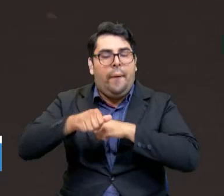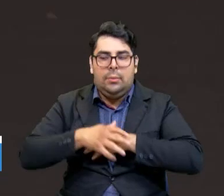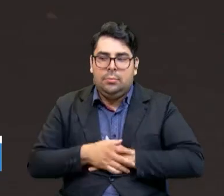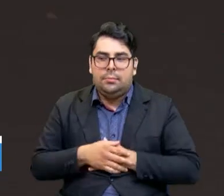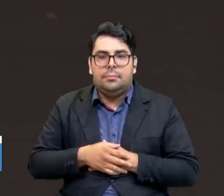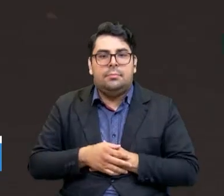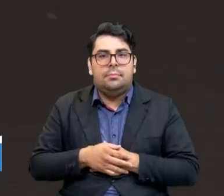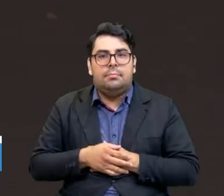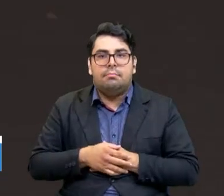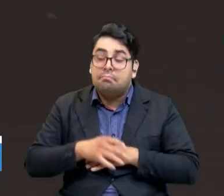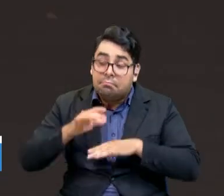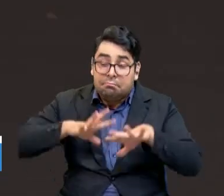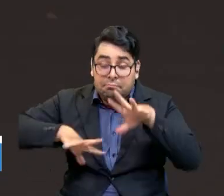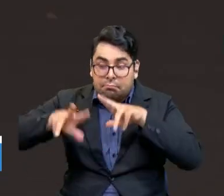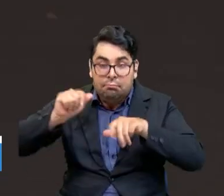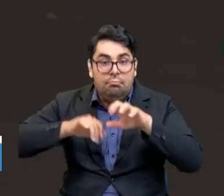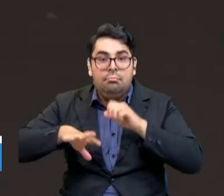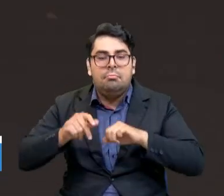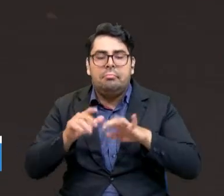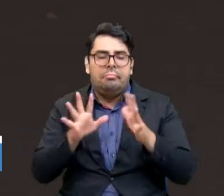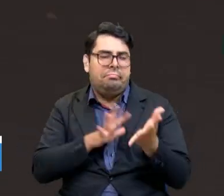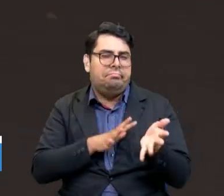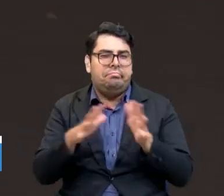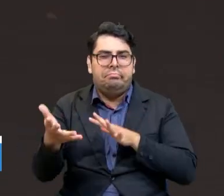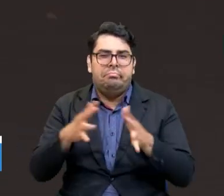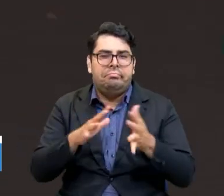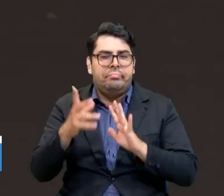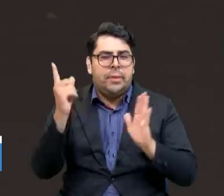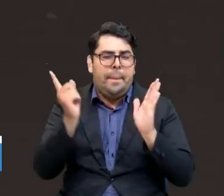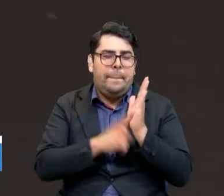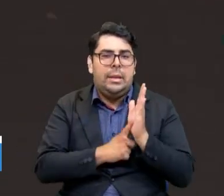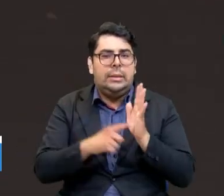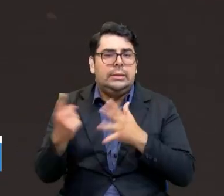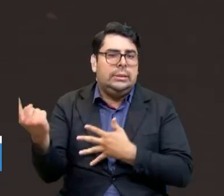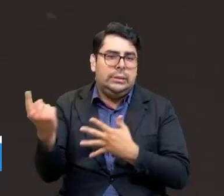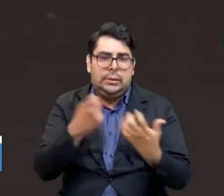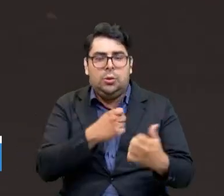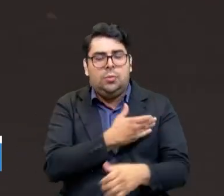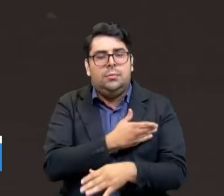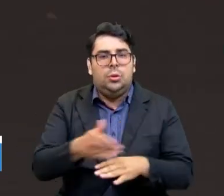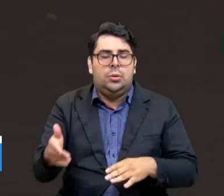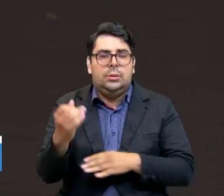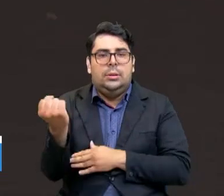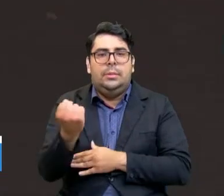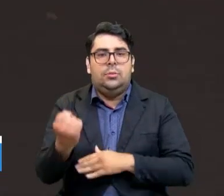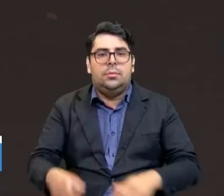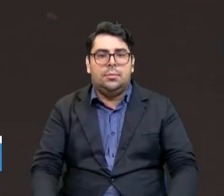de esta pérdida puede estar aumentando a los 1.600 millones de pesos.